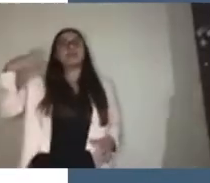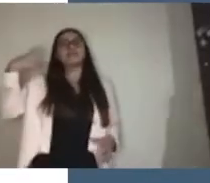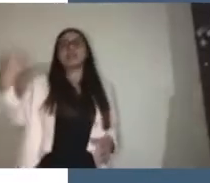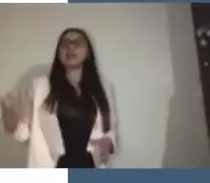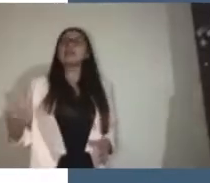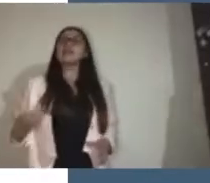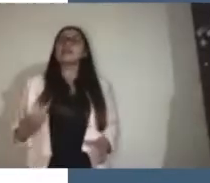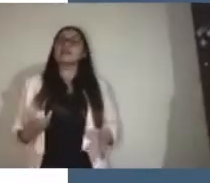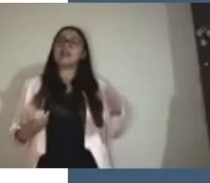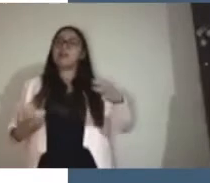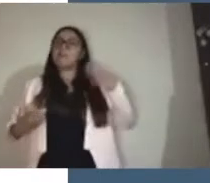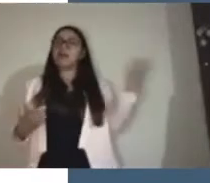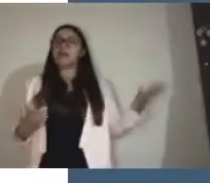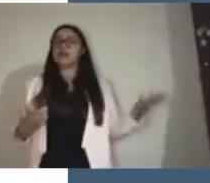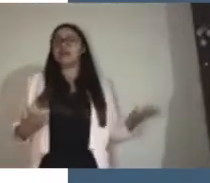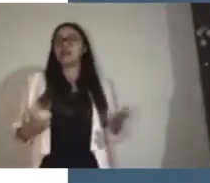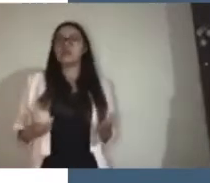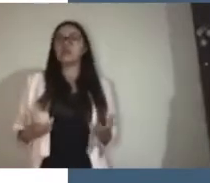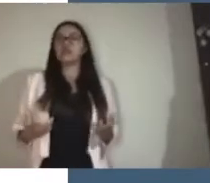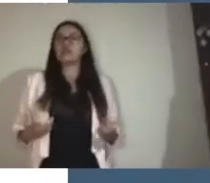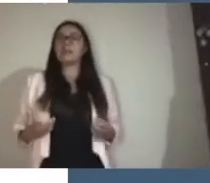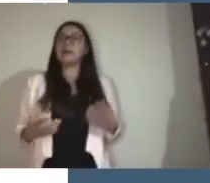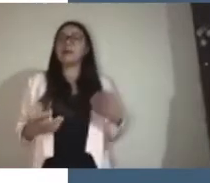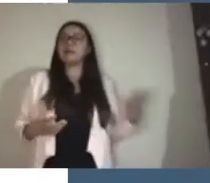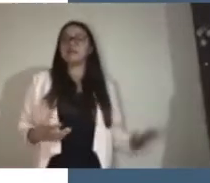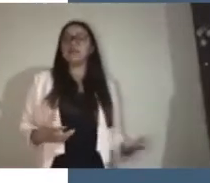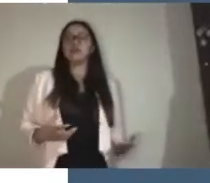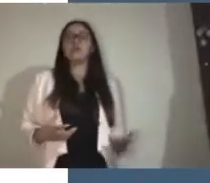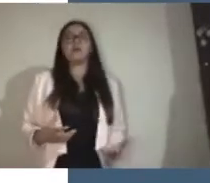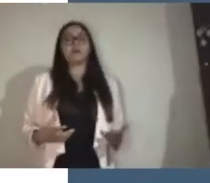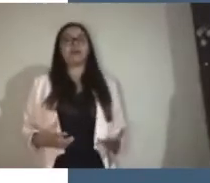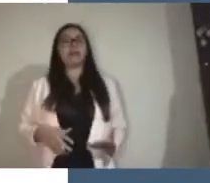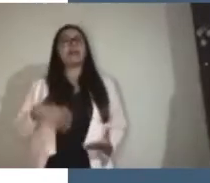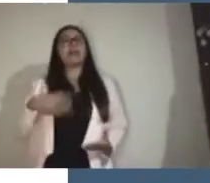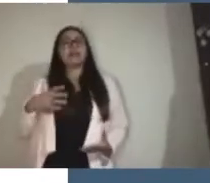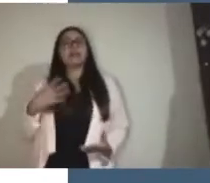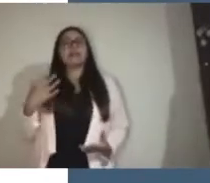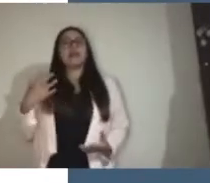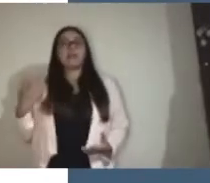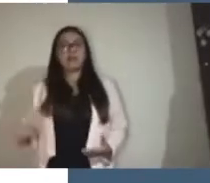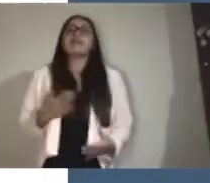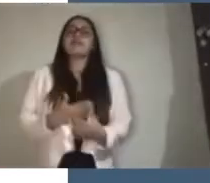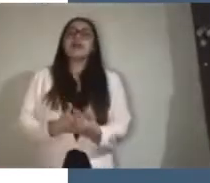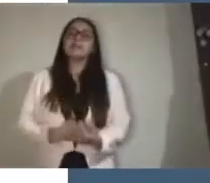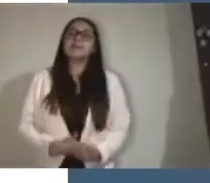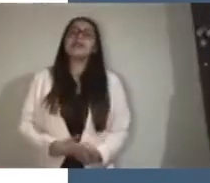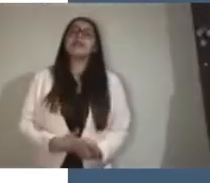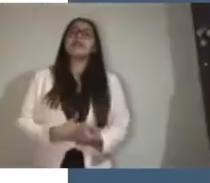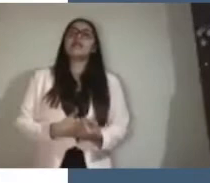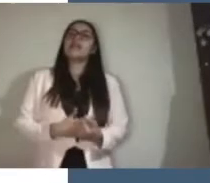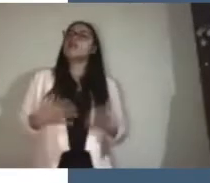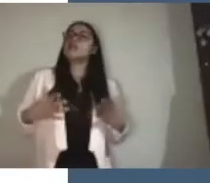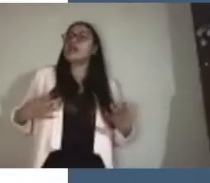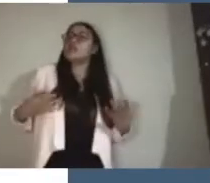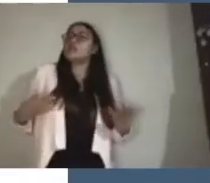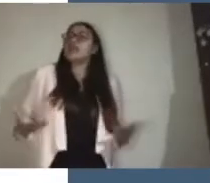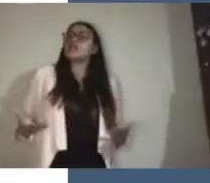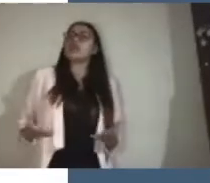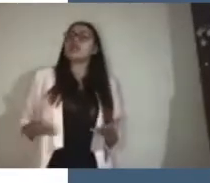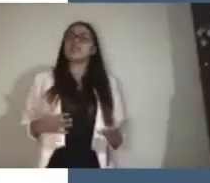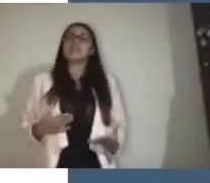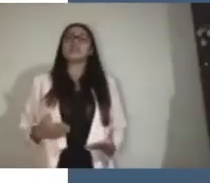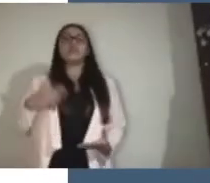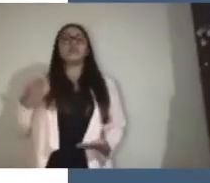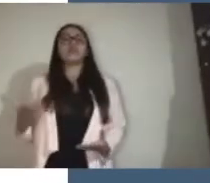puede significar esa mala relación y esa mala investigación por parte del médico. También, al usar